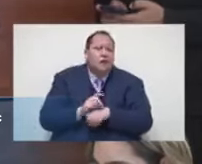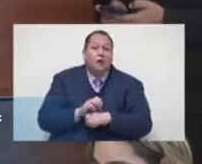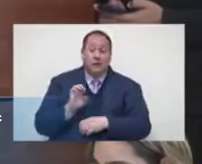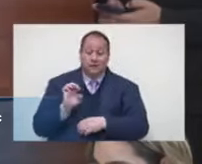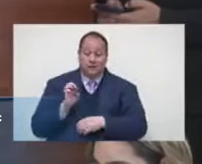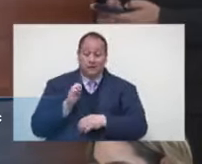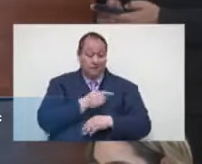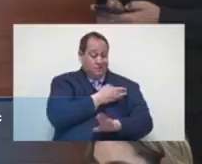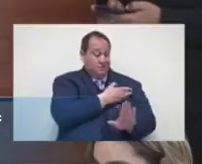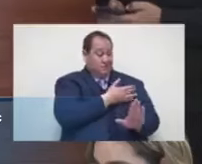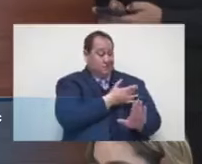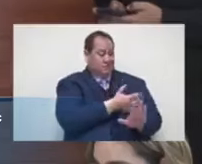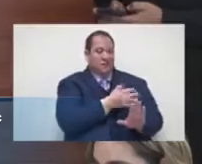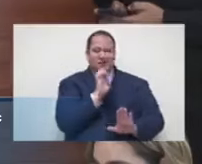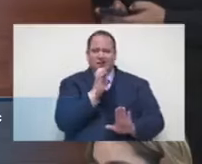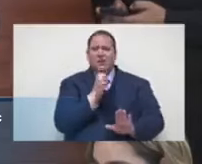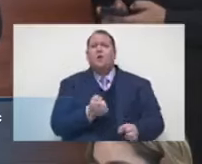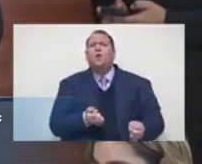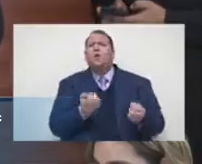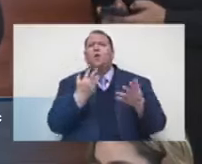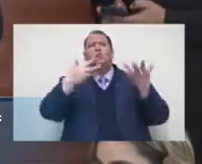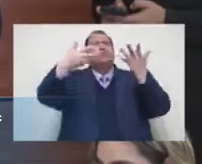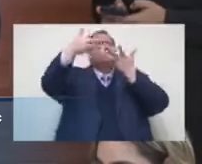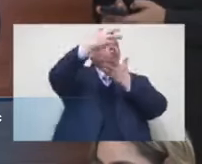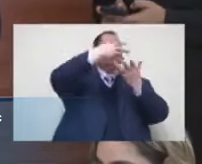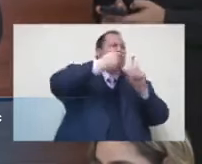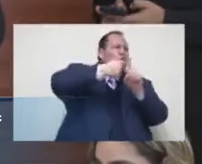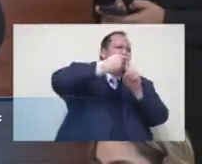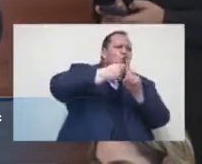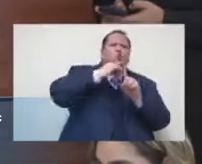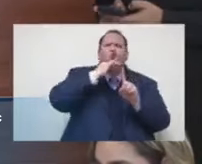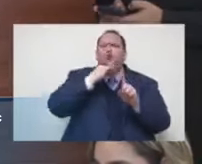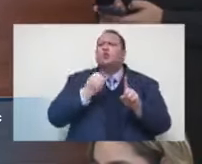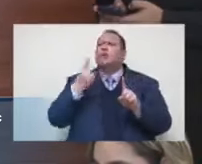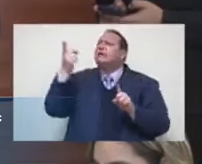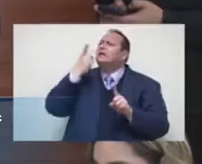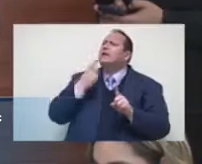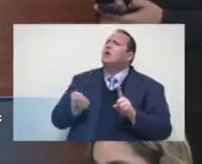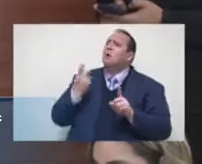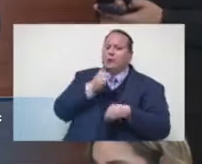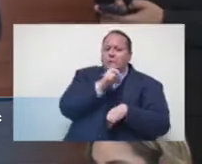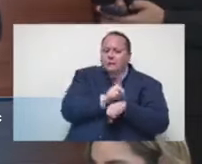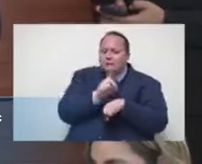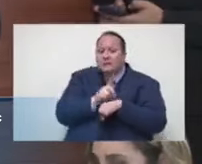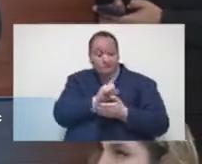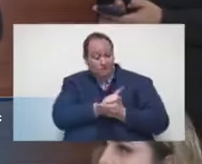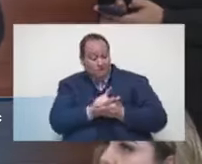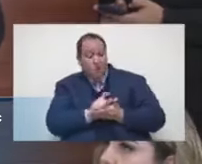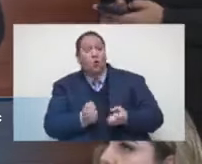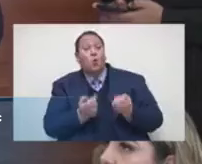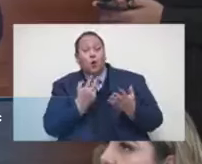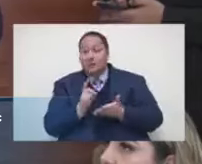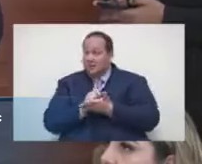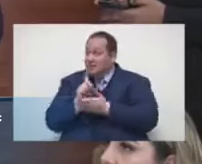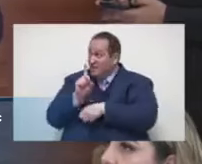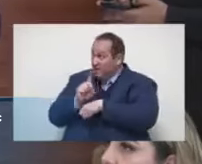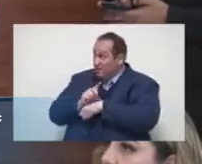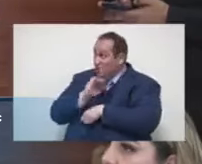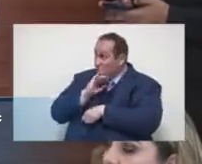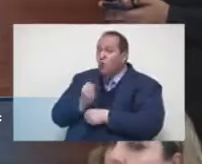enero, cuántos tuvieron contaminación, cuántos, o al menos que nos defina cuántos estuvieron con aire limpio. Y en